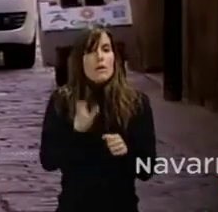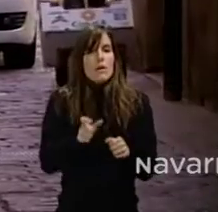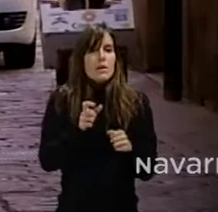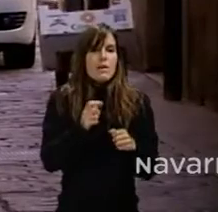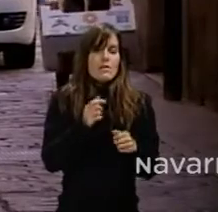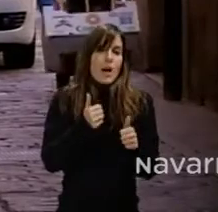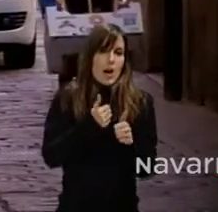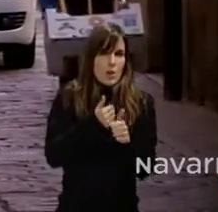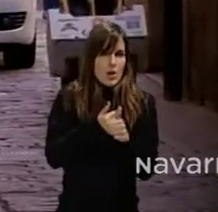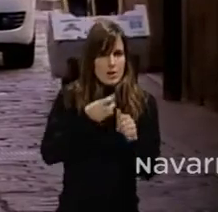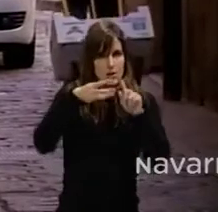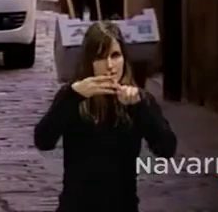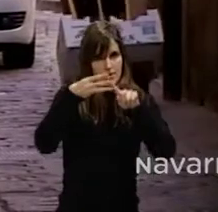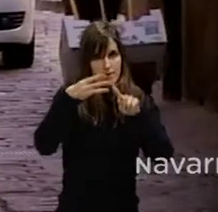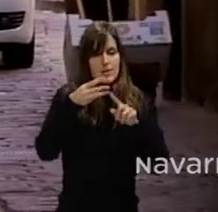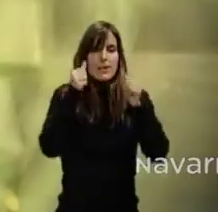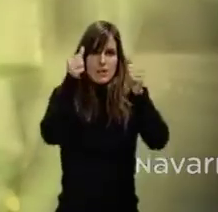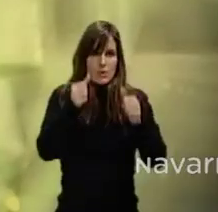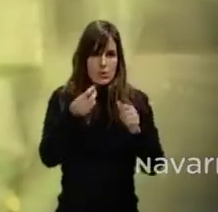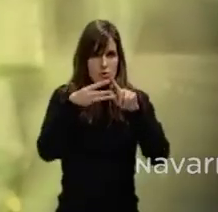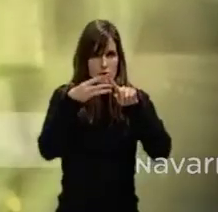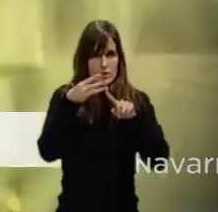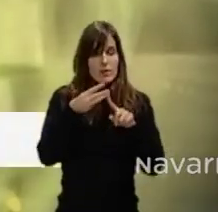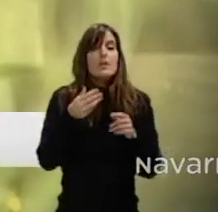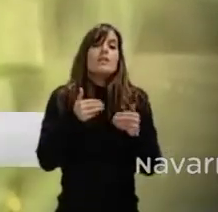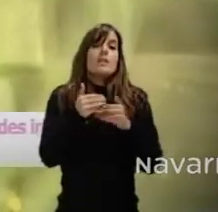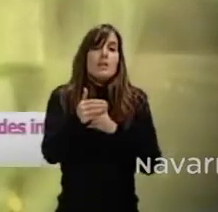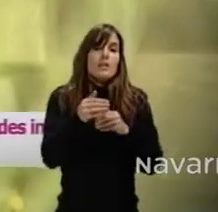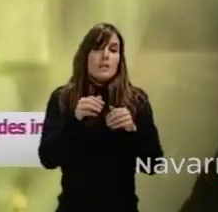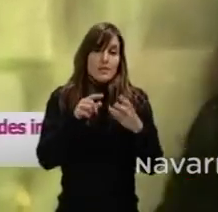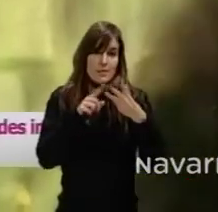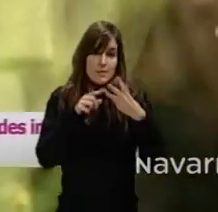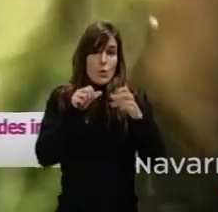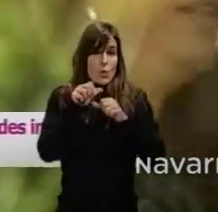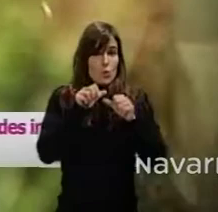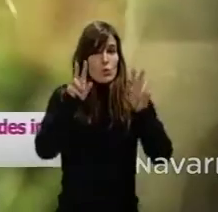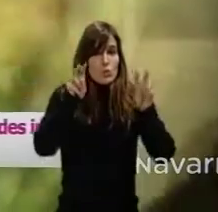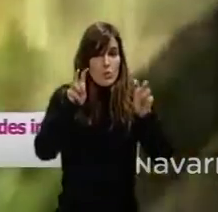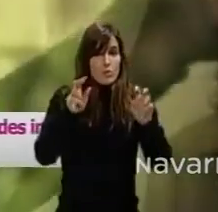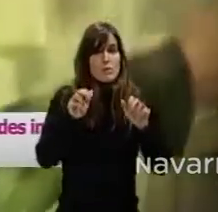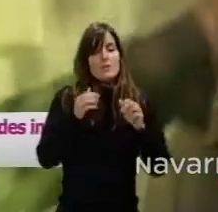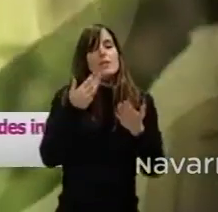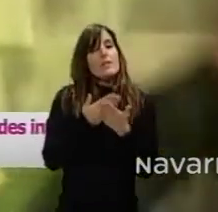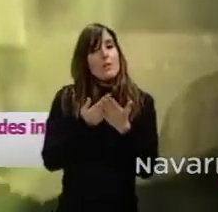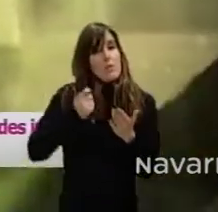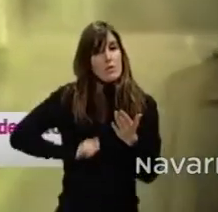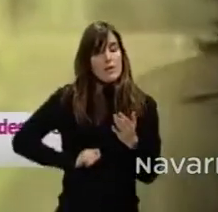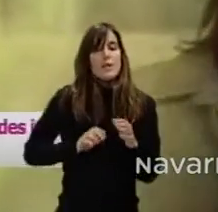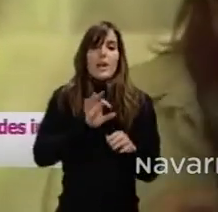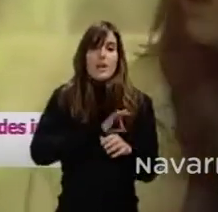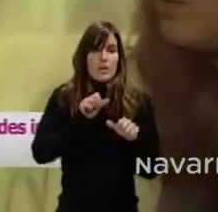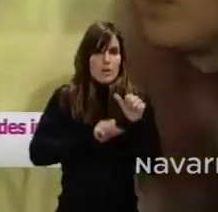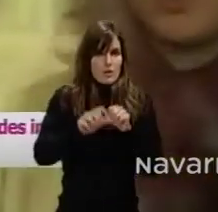dependienta de comercio próximamente vamos a sacar los nuevos cursos de certificado de profesionalidad que comenzaremos a partir de enero